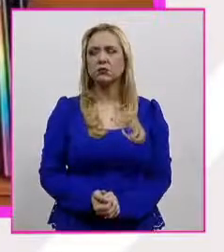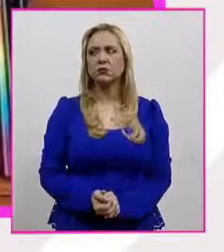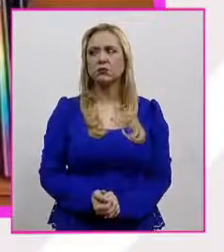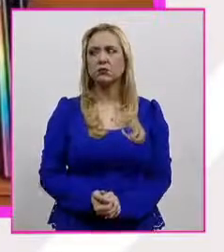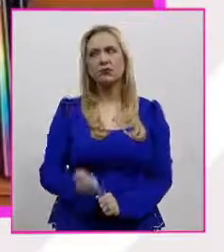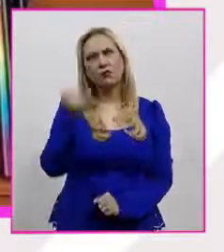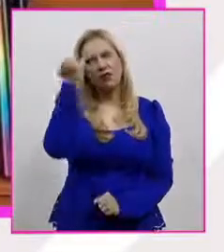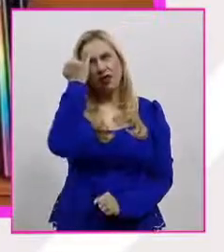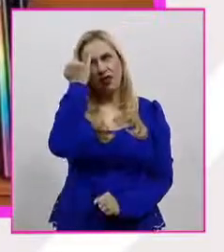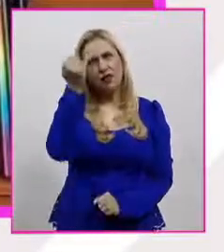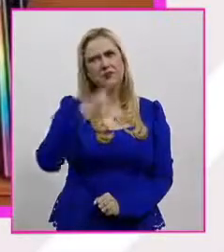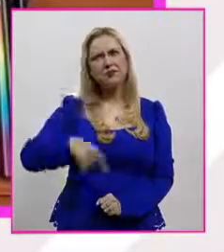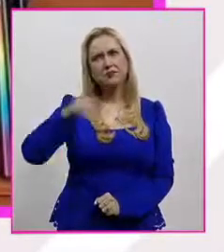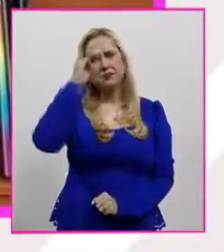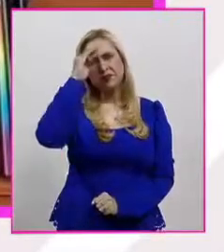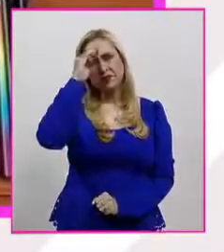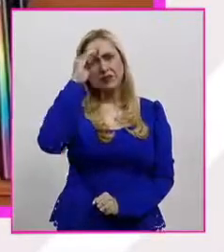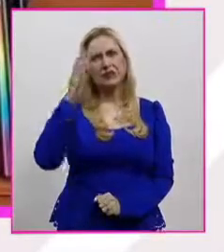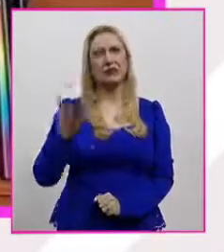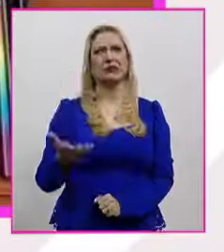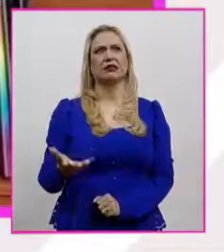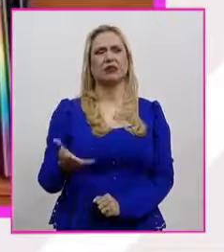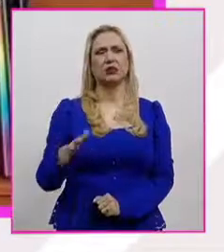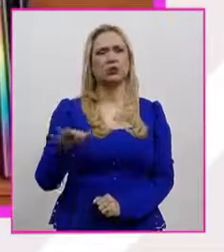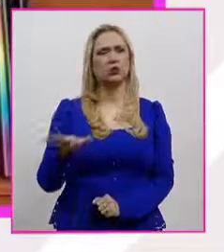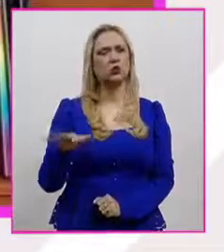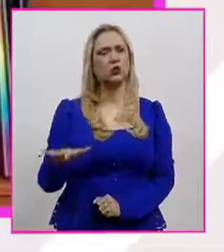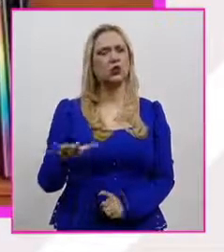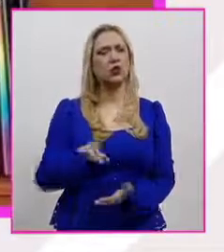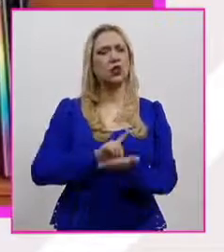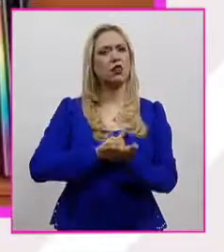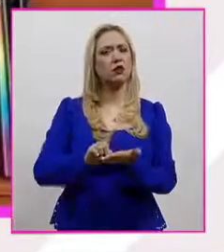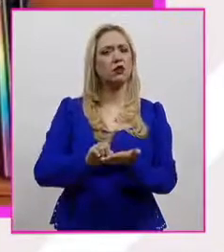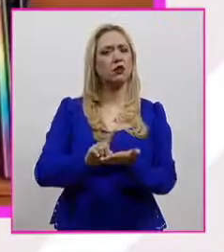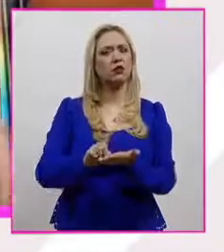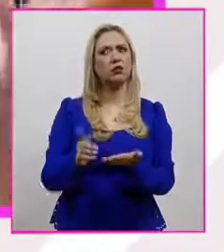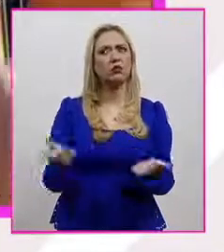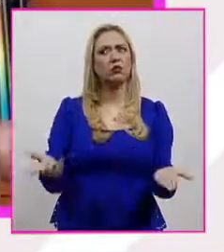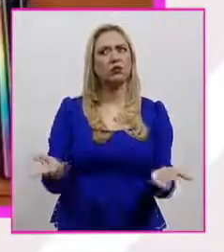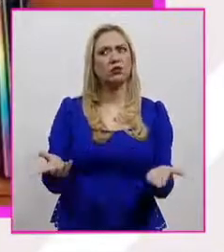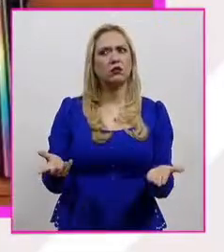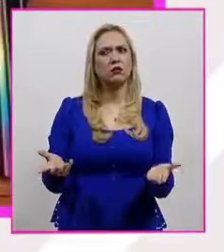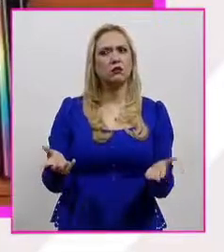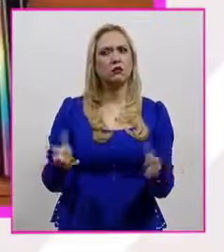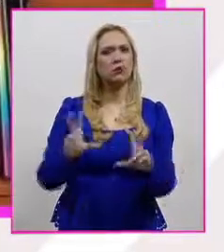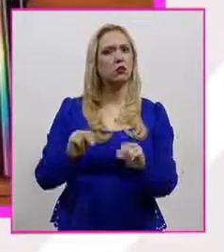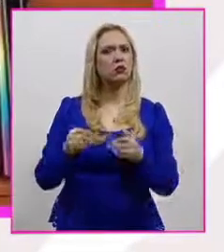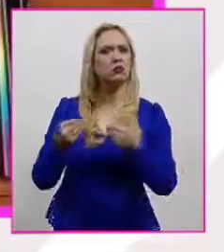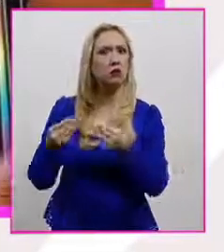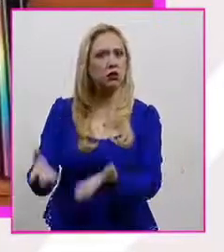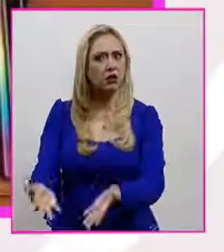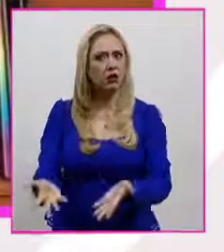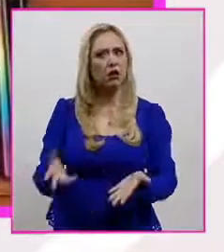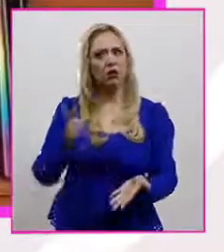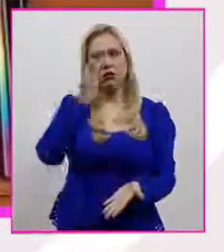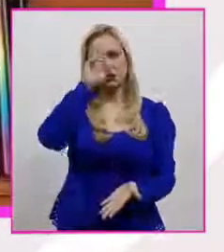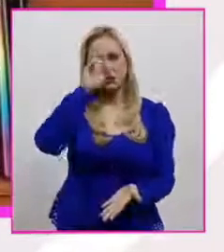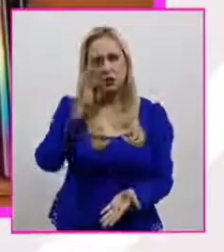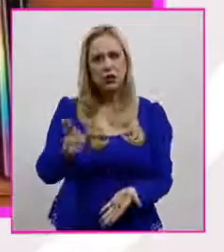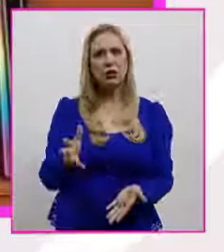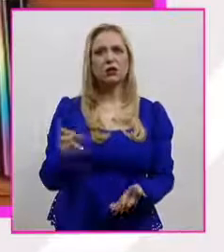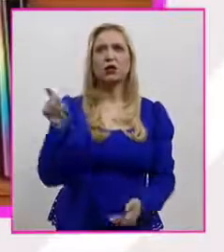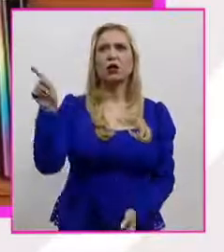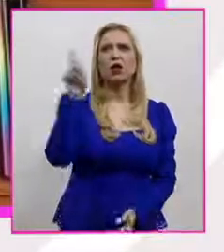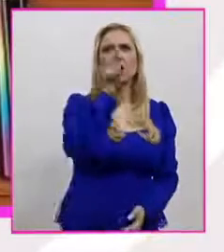racismo impacta en el acceso a derechos, cómo el racismo se encuentra arraigado en nuestras instituciones, en